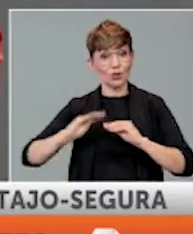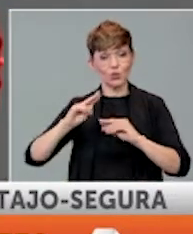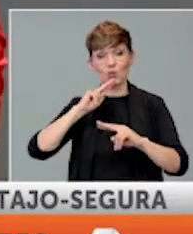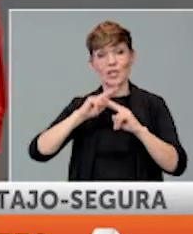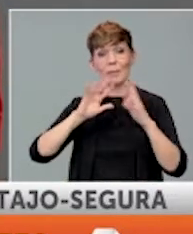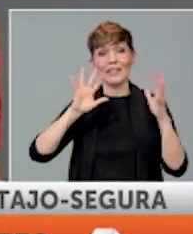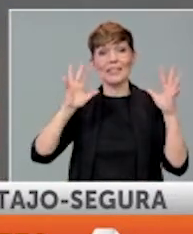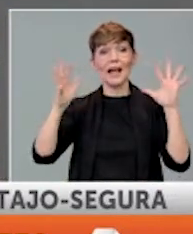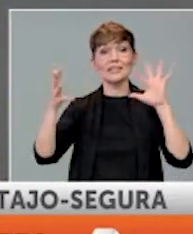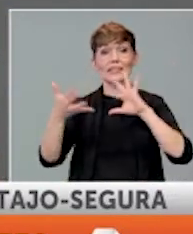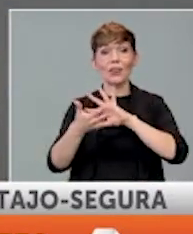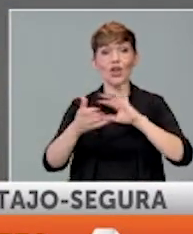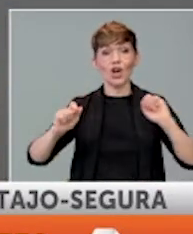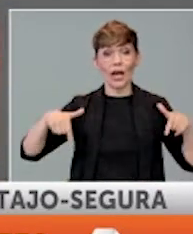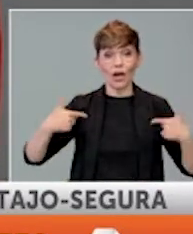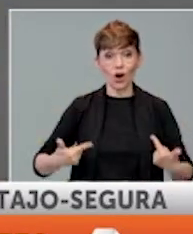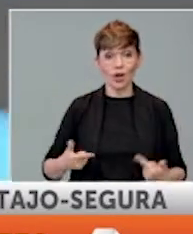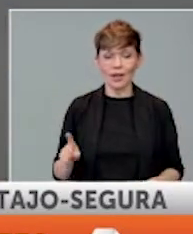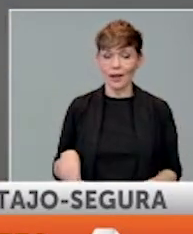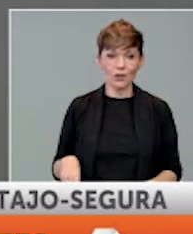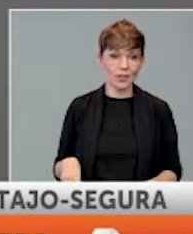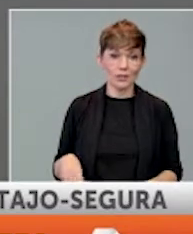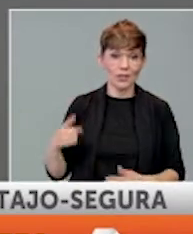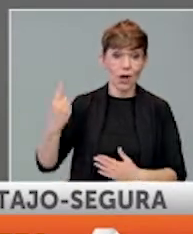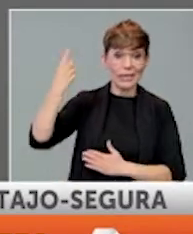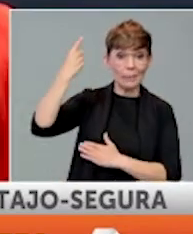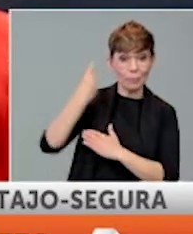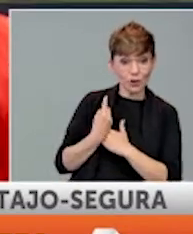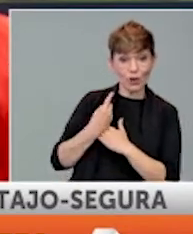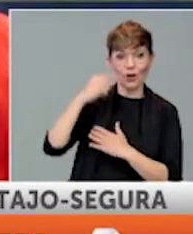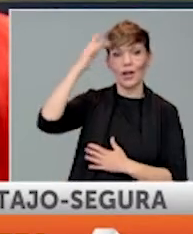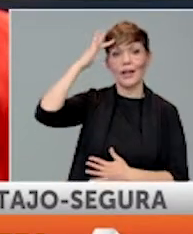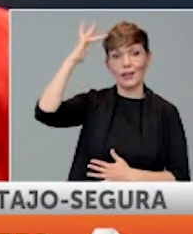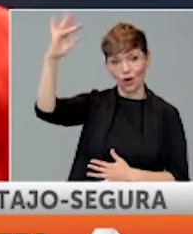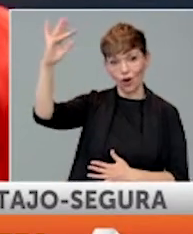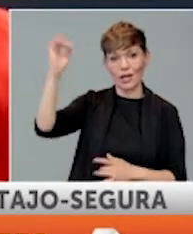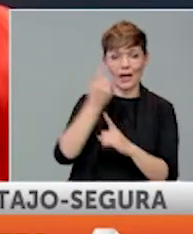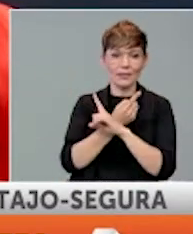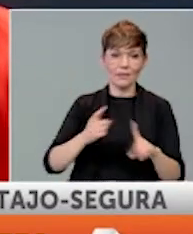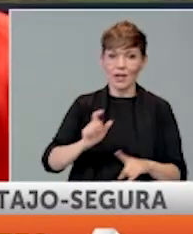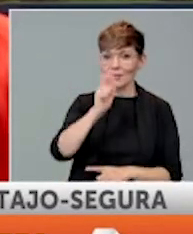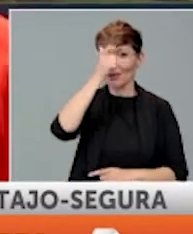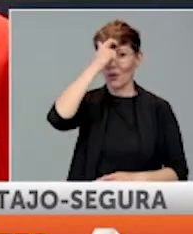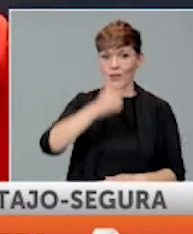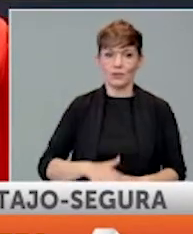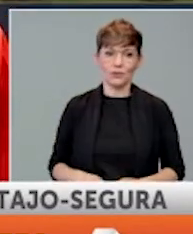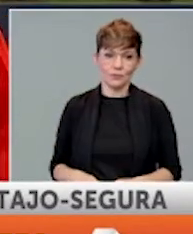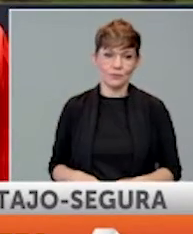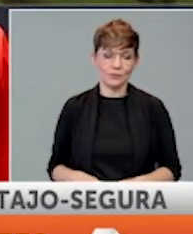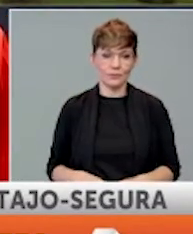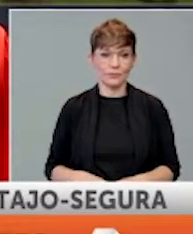no es una transición ecológica, esto es una imposición ideológica que no tiene nada que ver con lo que están predicando desde